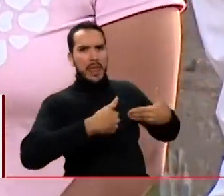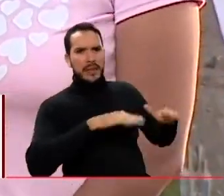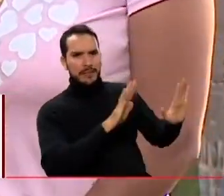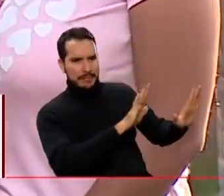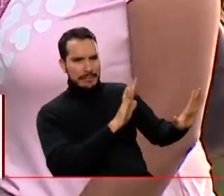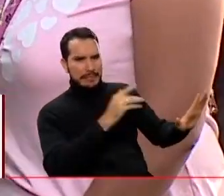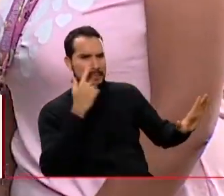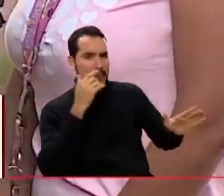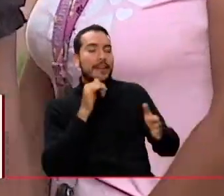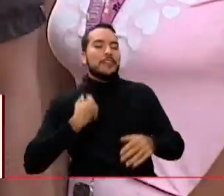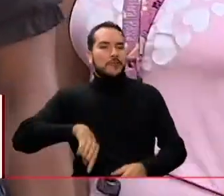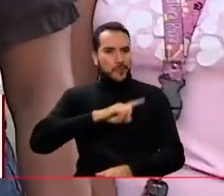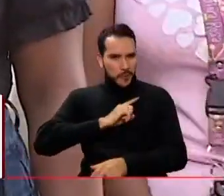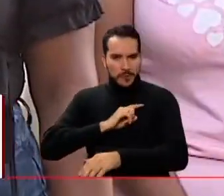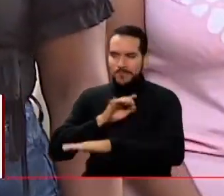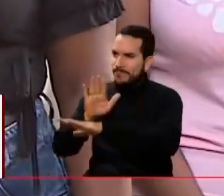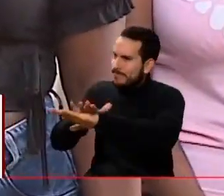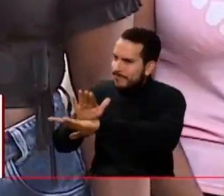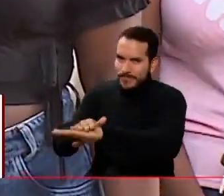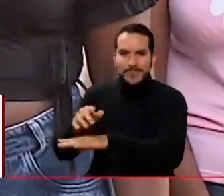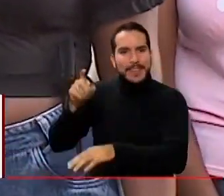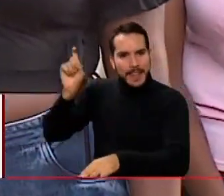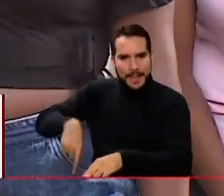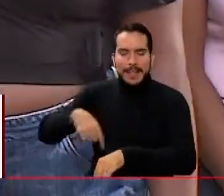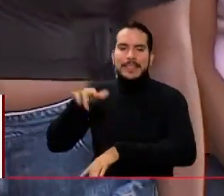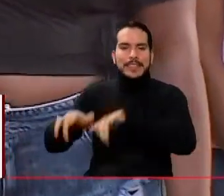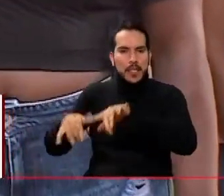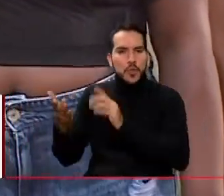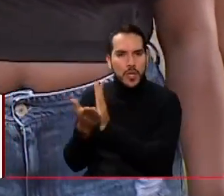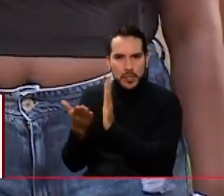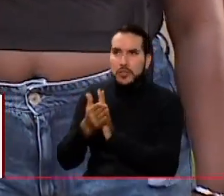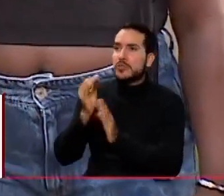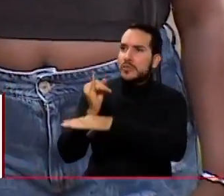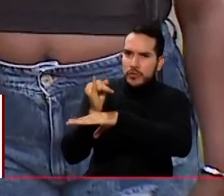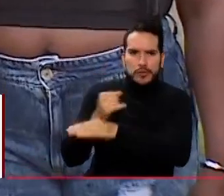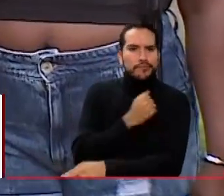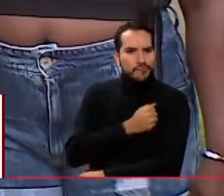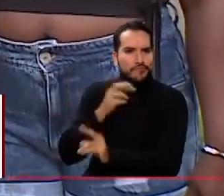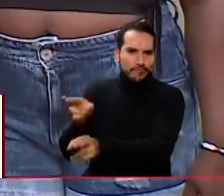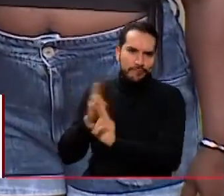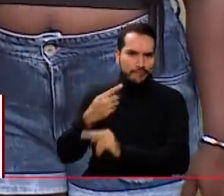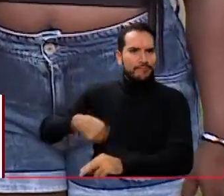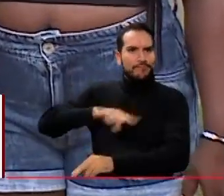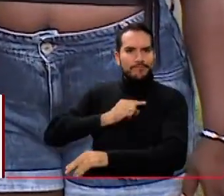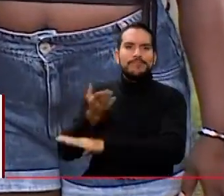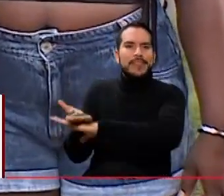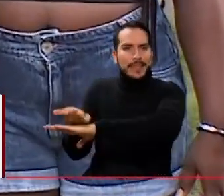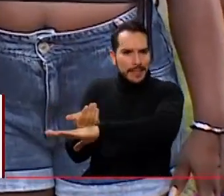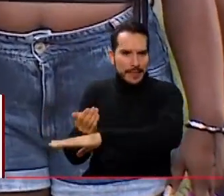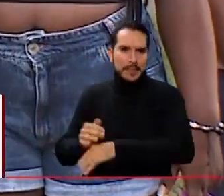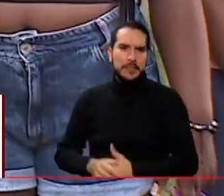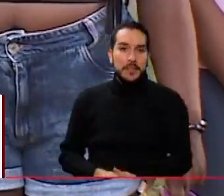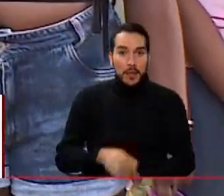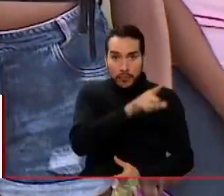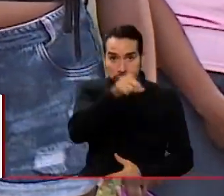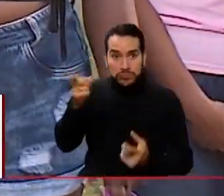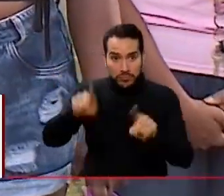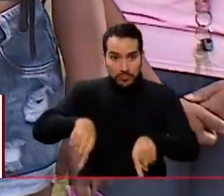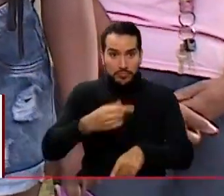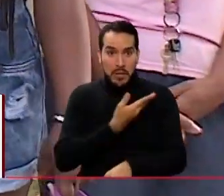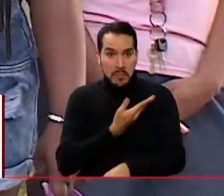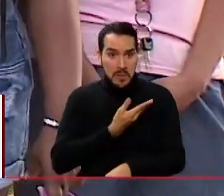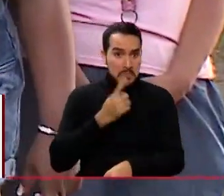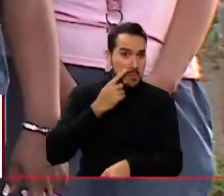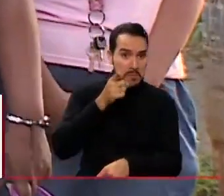la institución o la Secretaría de Educación nos dé una respuesta. Al mismo tiempo a ustedes les está tocando también darles refuerzo a estos niños en casa. Sí, nos está